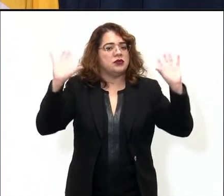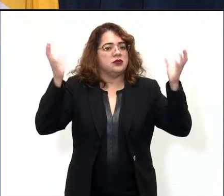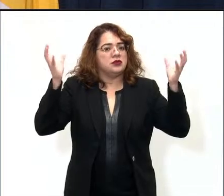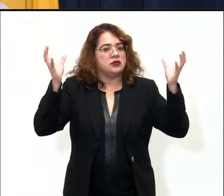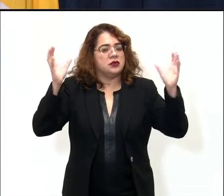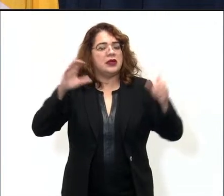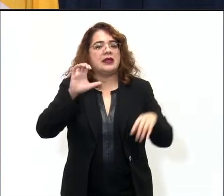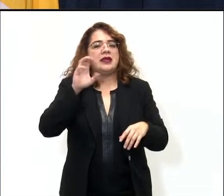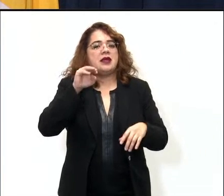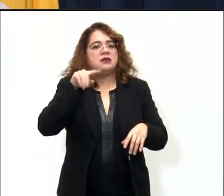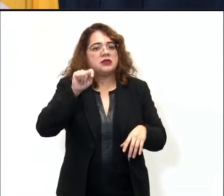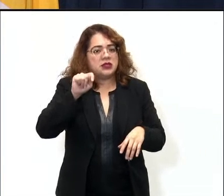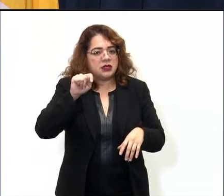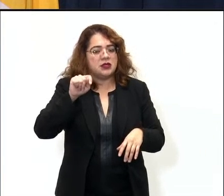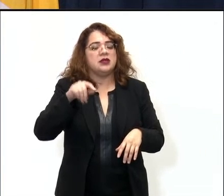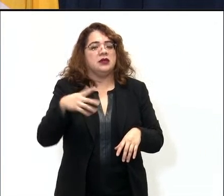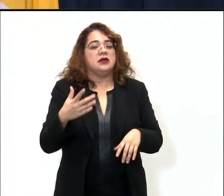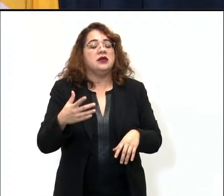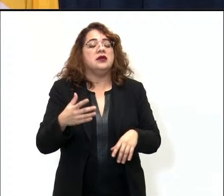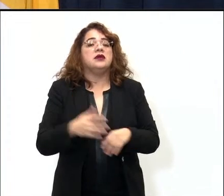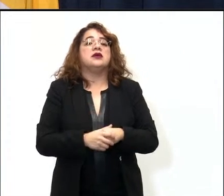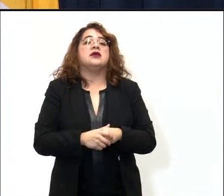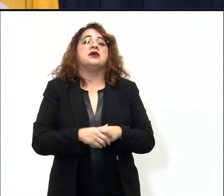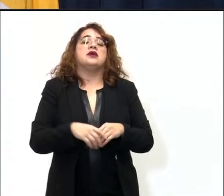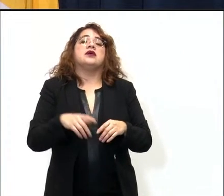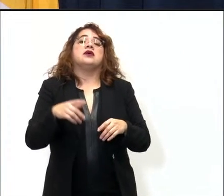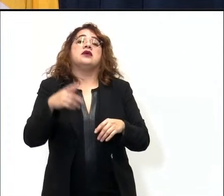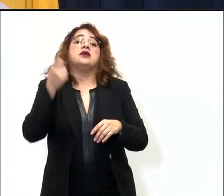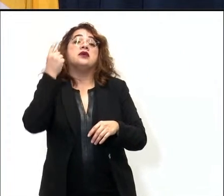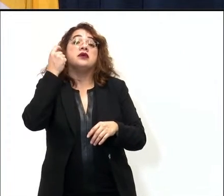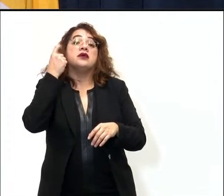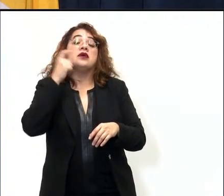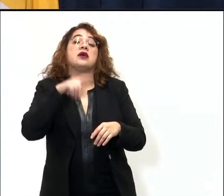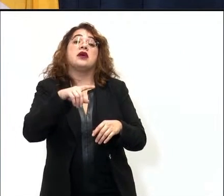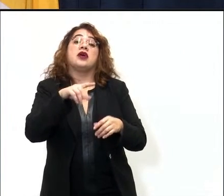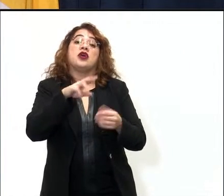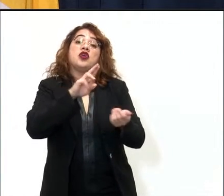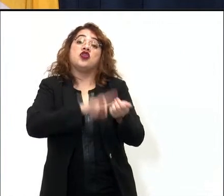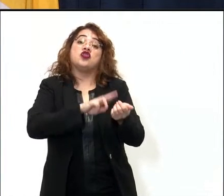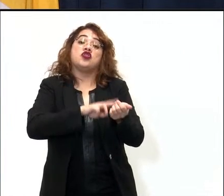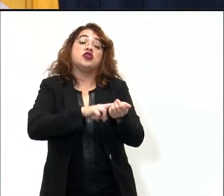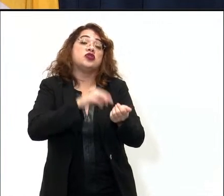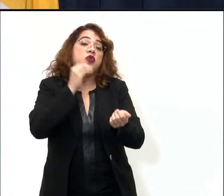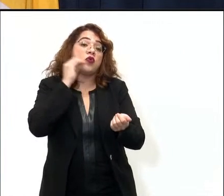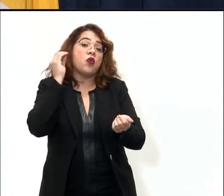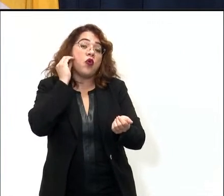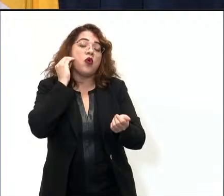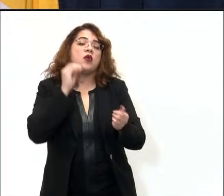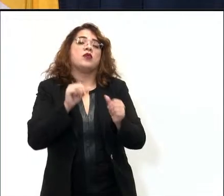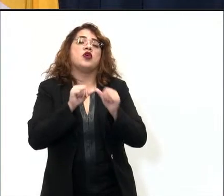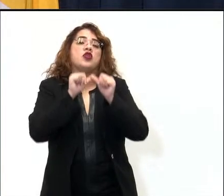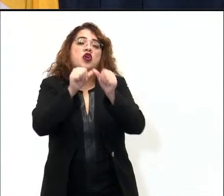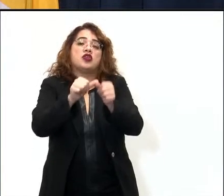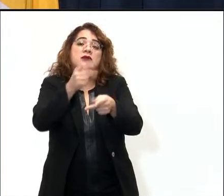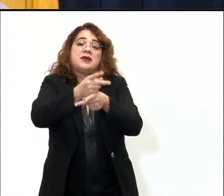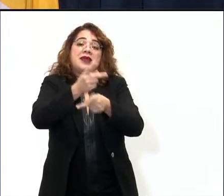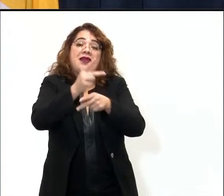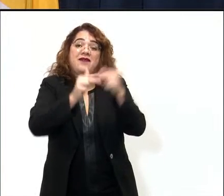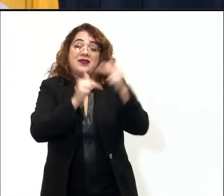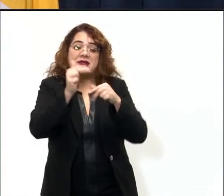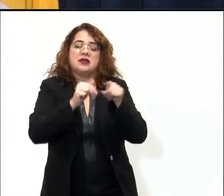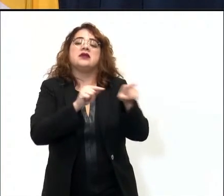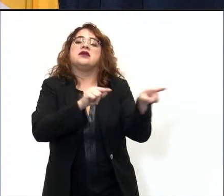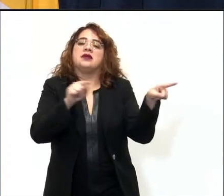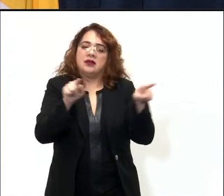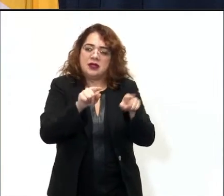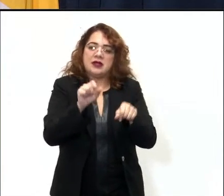farmacia federal están vacunando al personal y residentes en centros de atención a largo plazo. Recuerden que esos